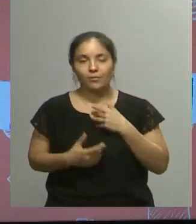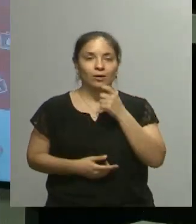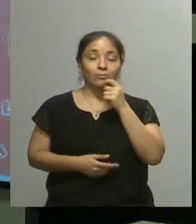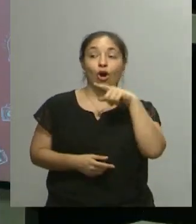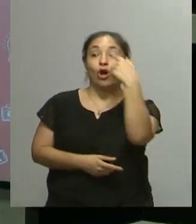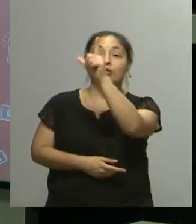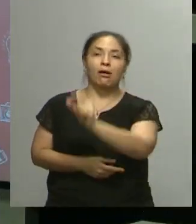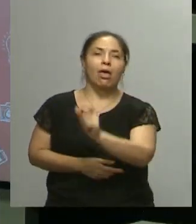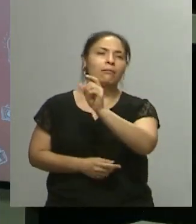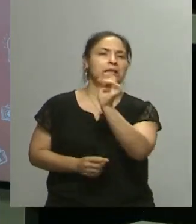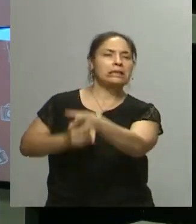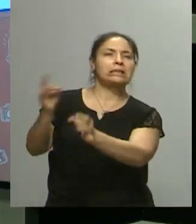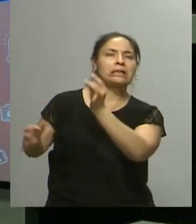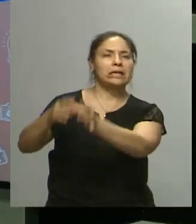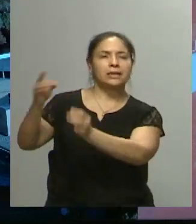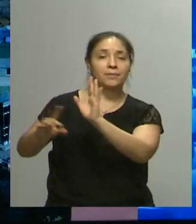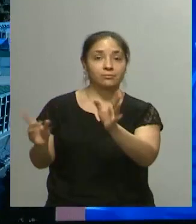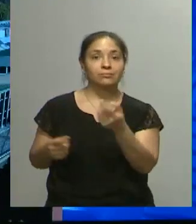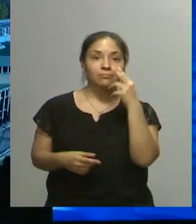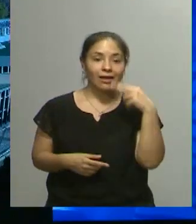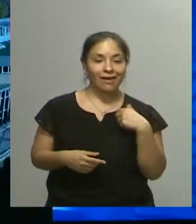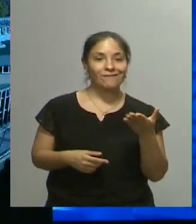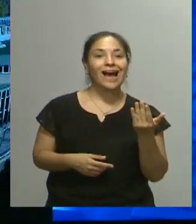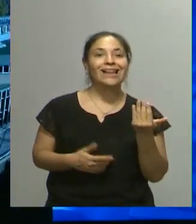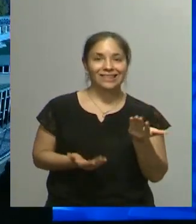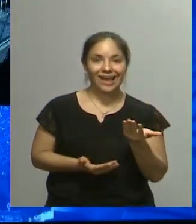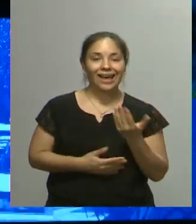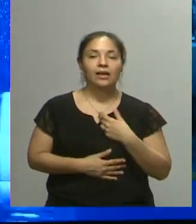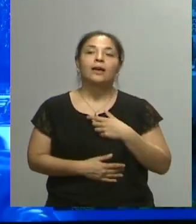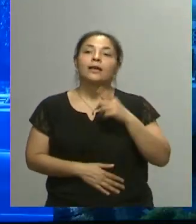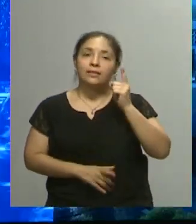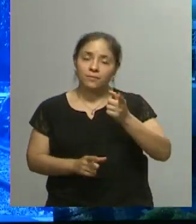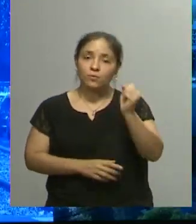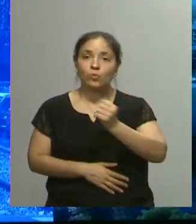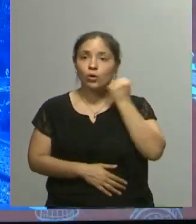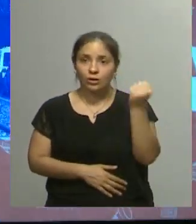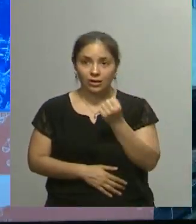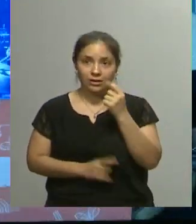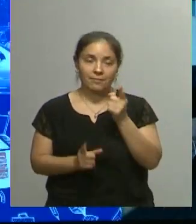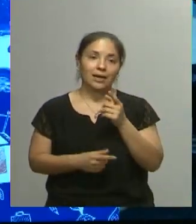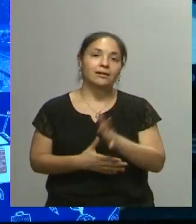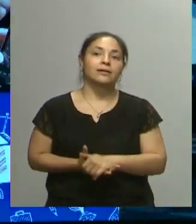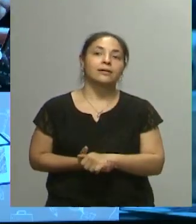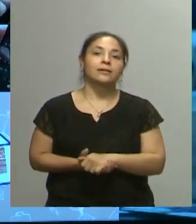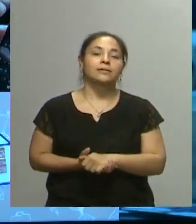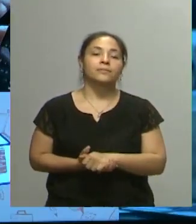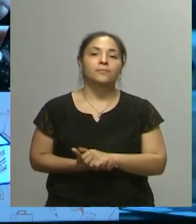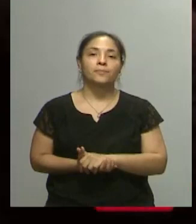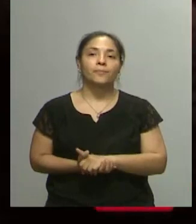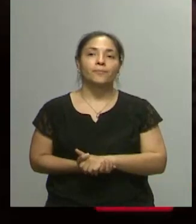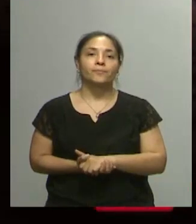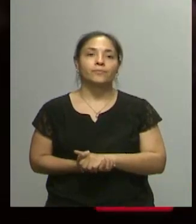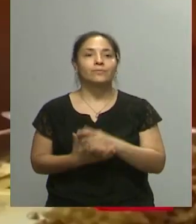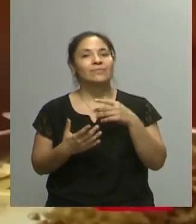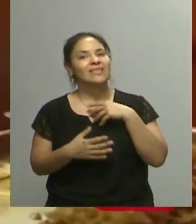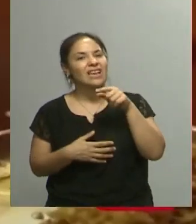al resto también nos permita mirarnos a nosotros mismos, ¿no? Me parece que es fundamental, sin perder tampoco el criterio de,